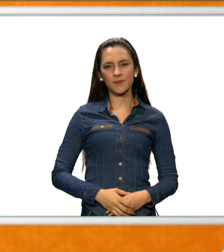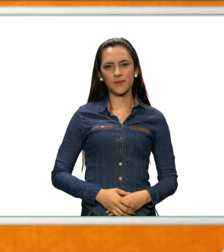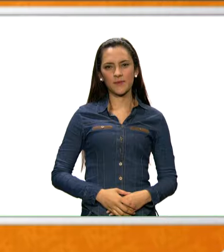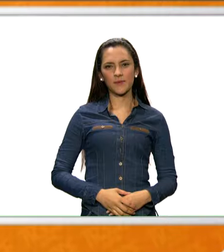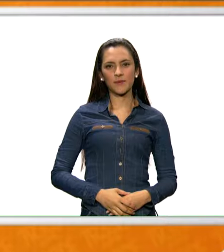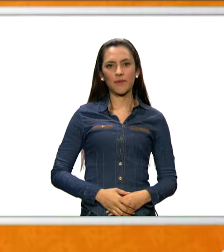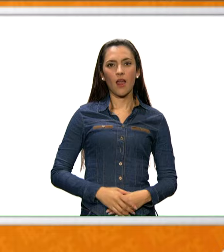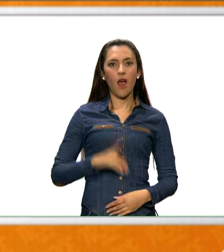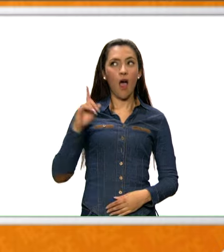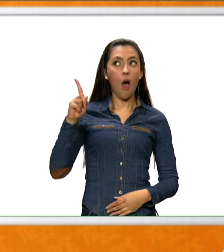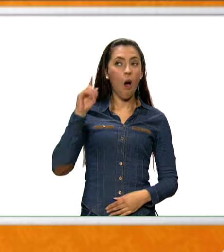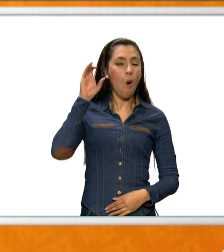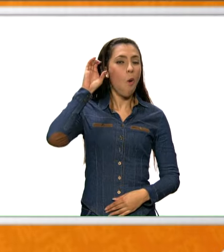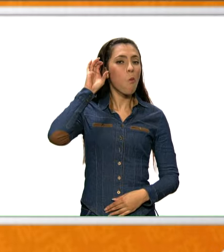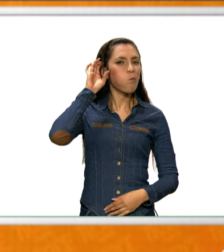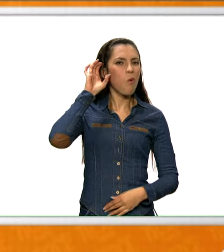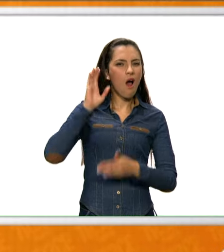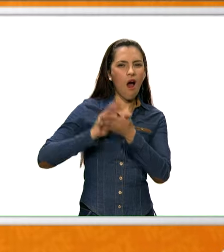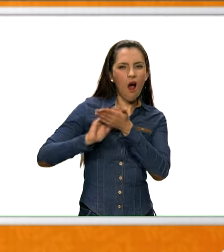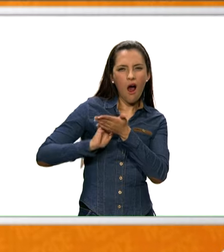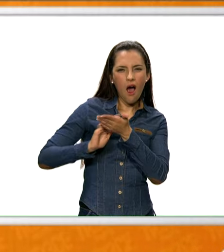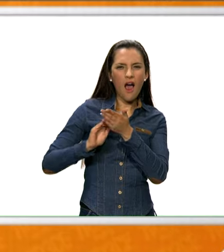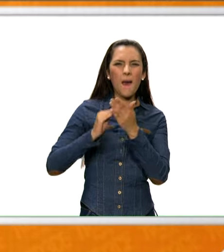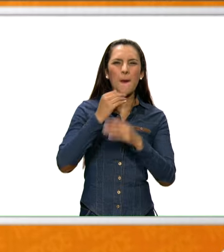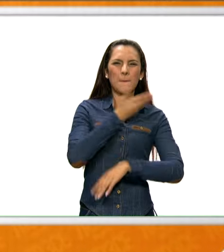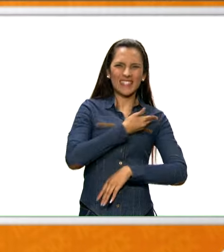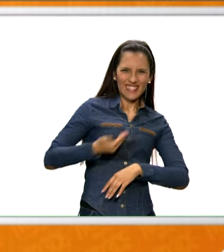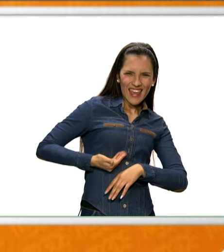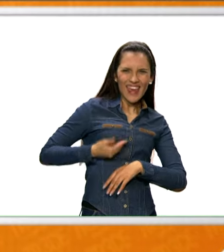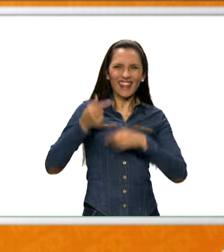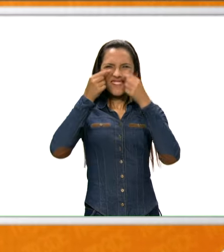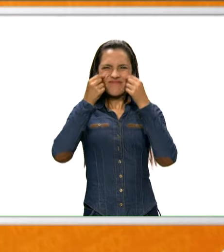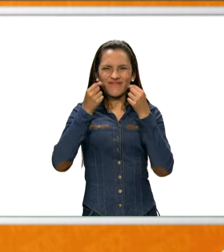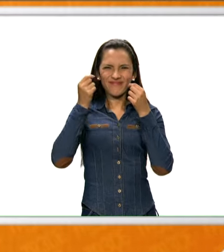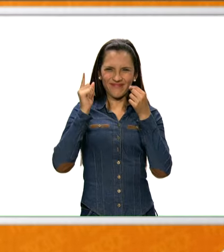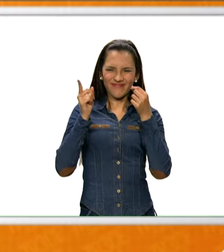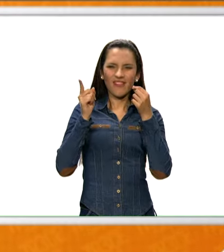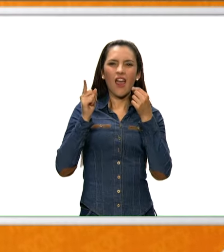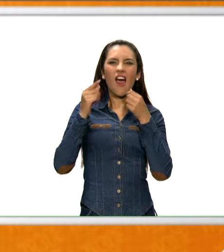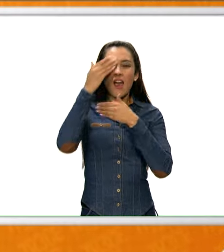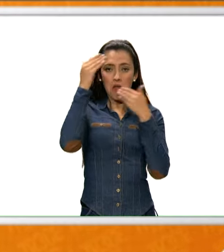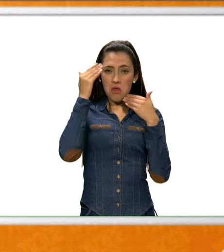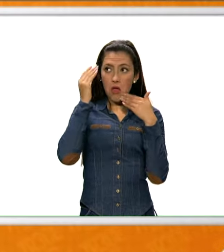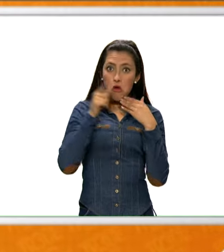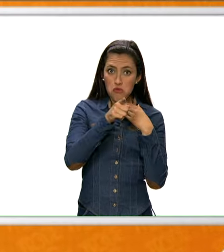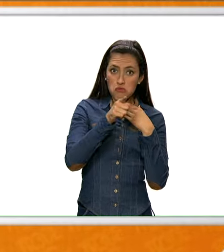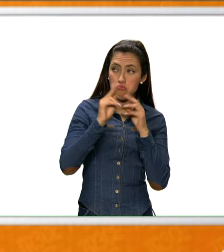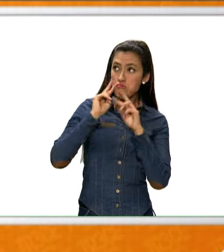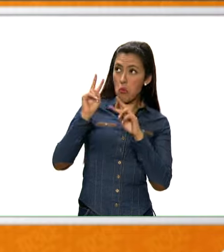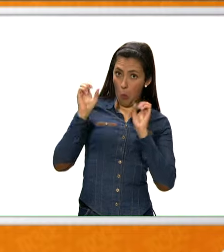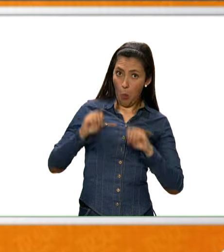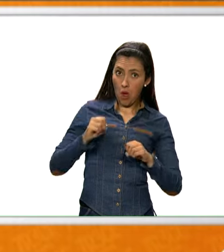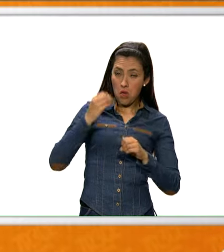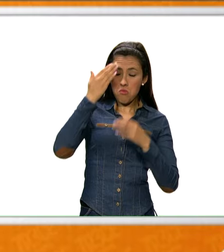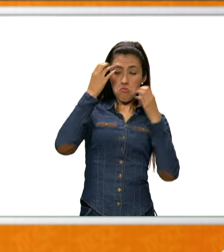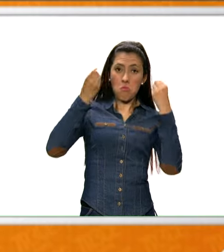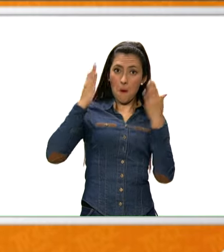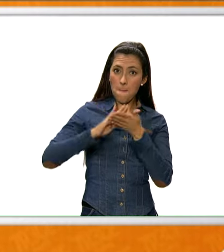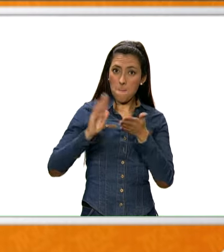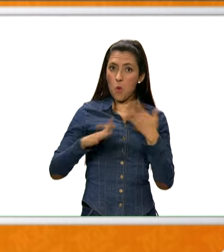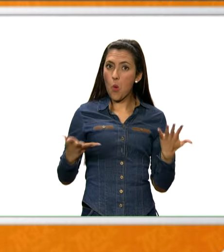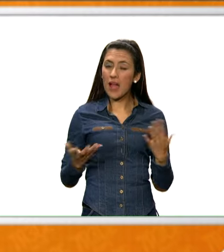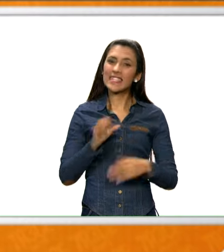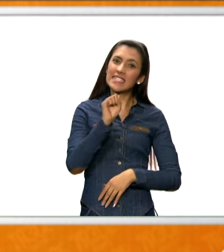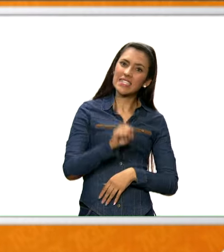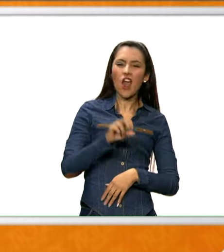Por estos días de reconciliación, queremos preguntarle a ustedes, nuestros televidentes, ¿están dispuestos a perdonar? Digan sí o